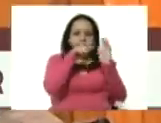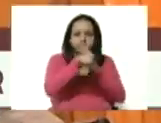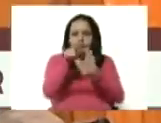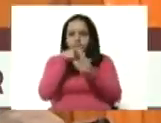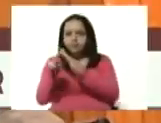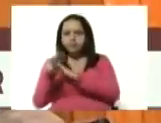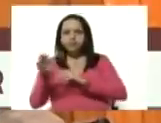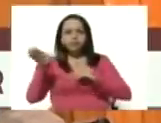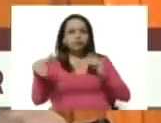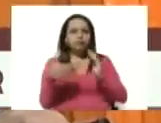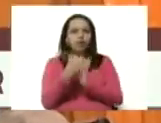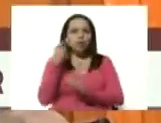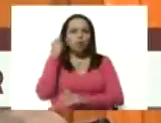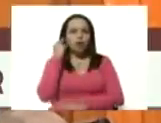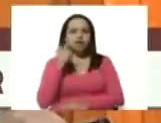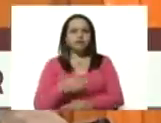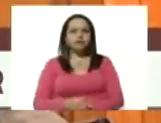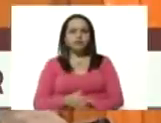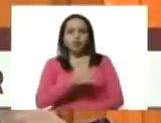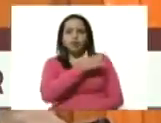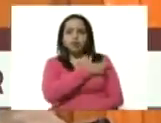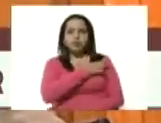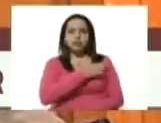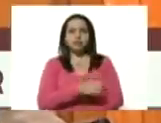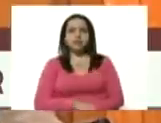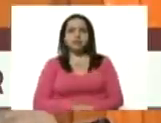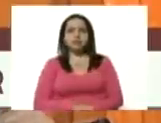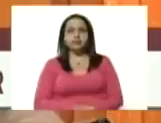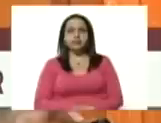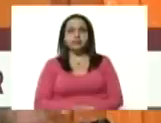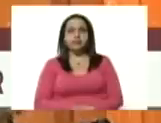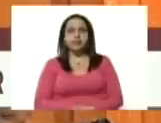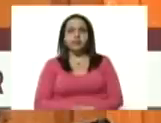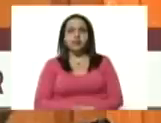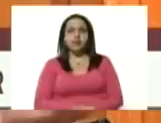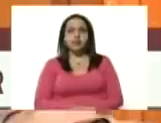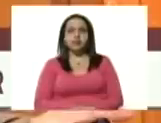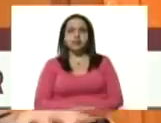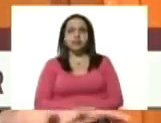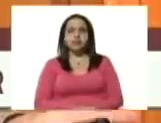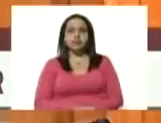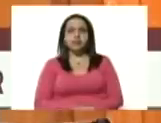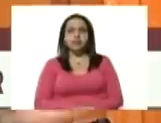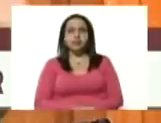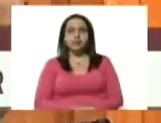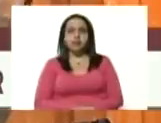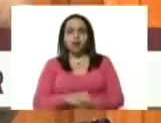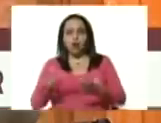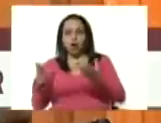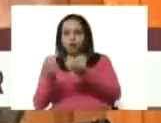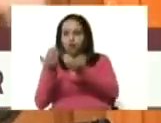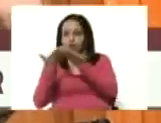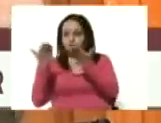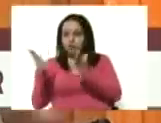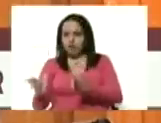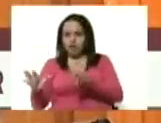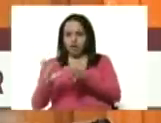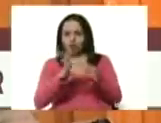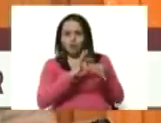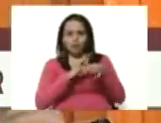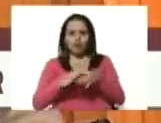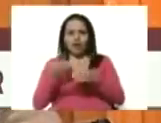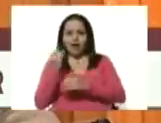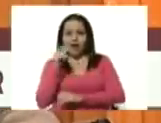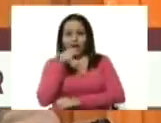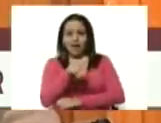universitarias con sus sprays. Y los estudiantes que las acompañábamos, pues estábamos nada más que